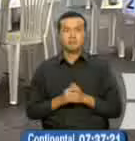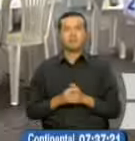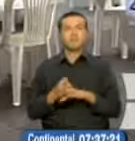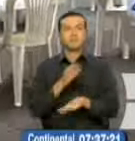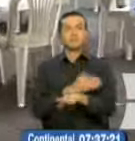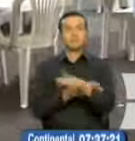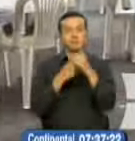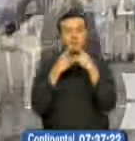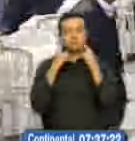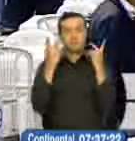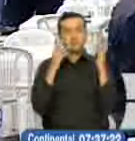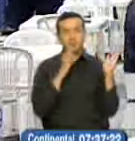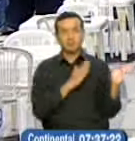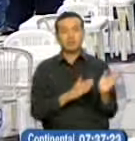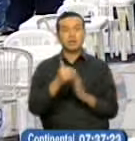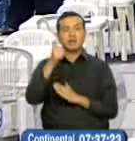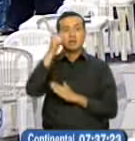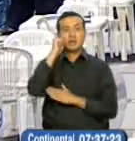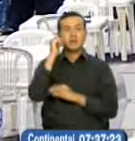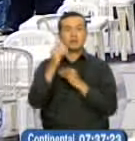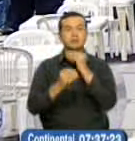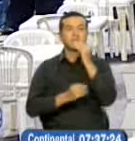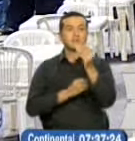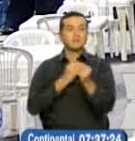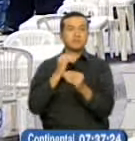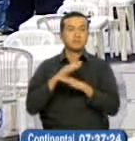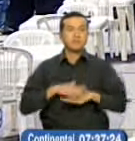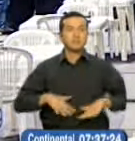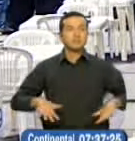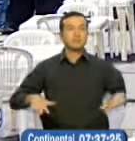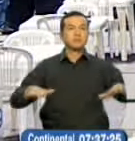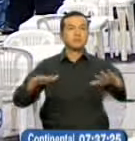anunciado, o desarrollado desde ayer, pues